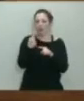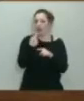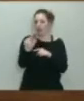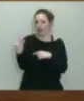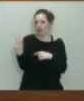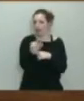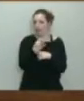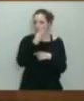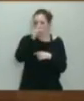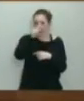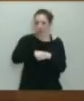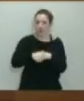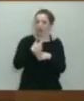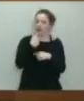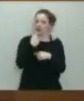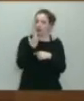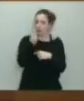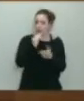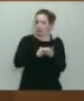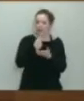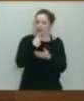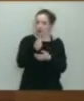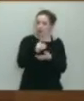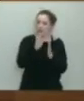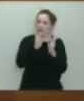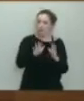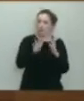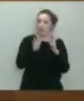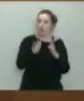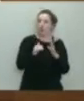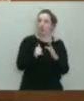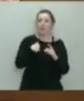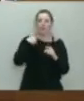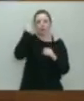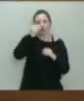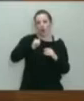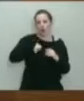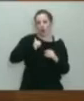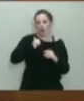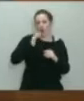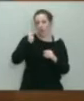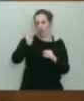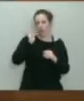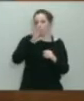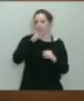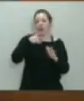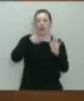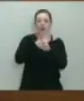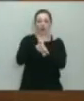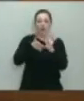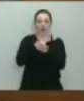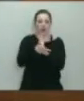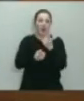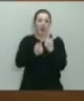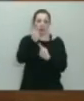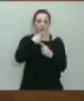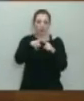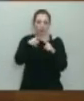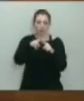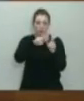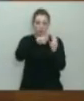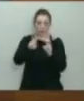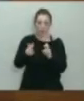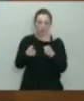dicen muchas veces, ¿no? Y creo que es una buena oportunidad para explicar alguna cuestión.